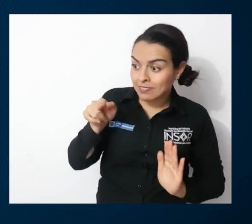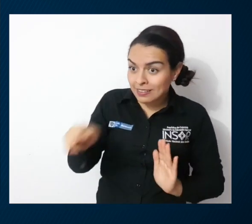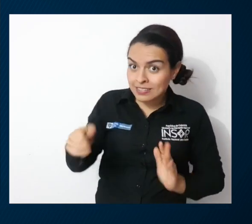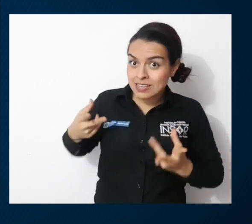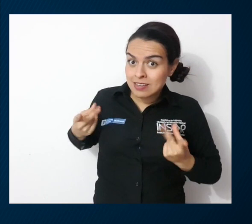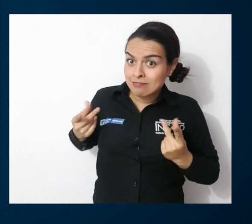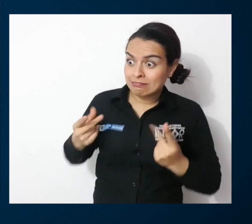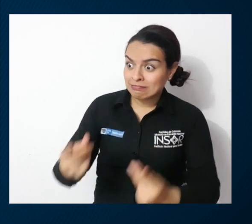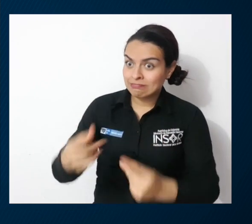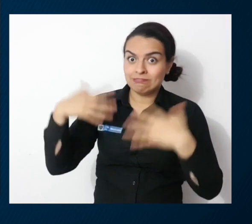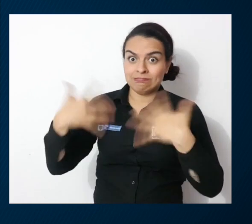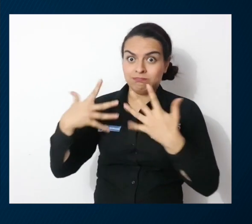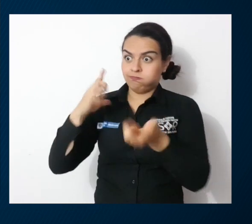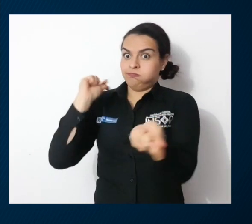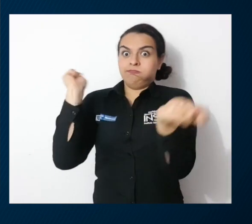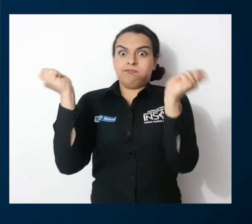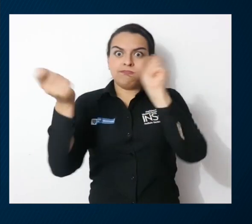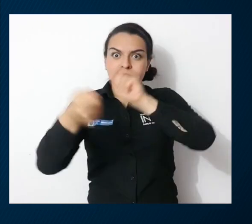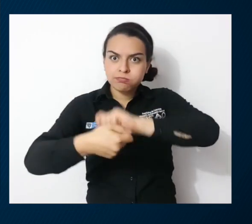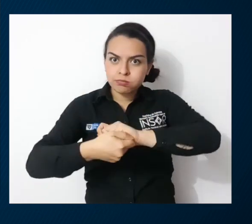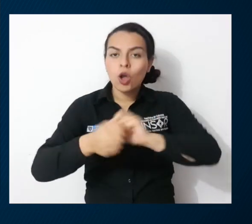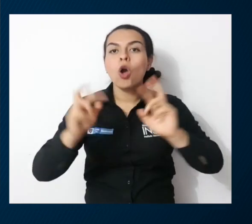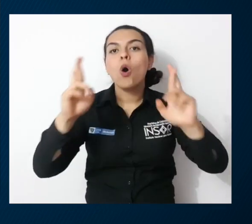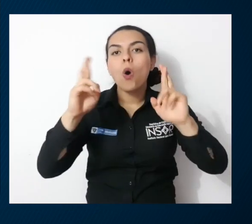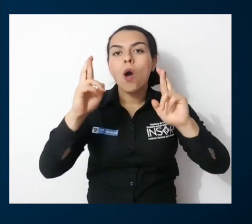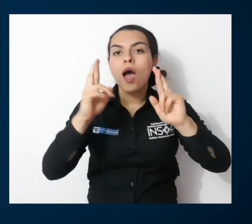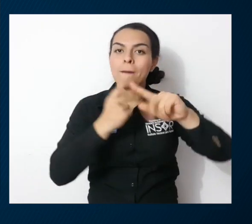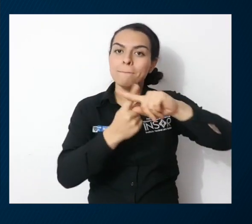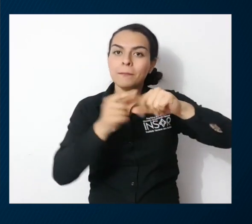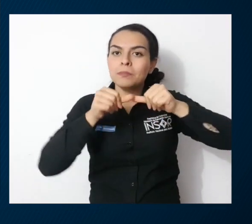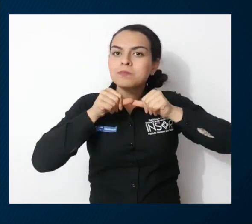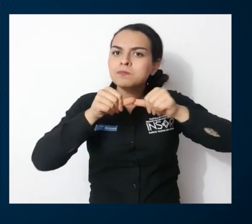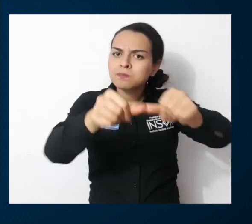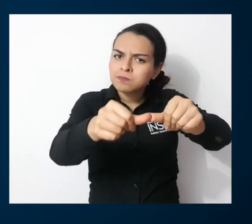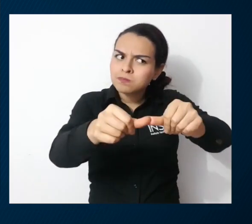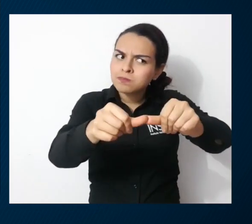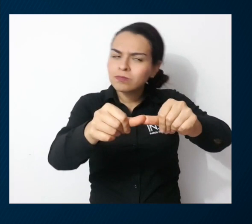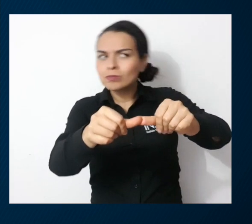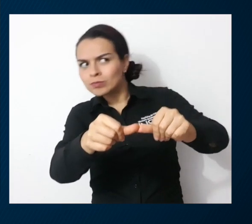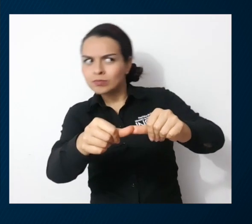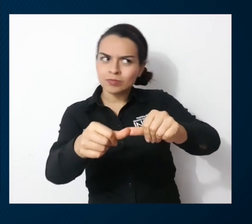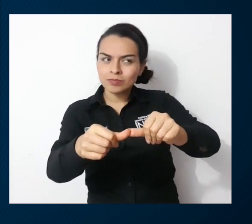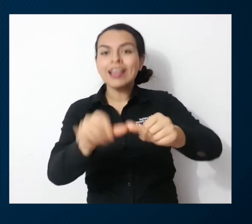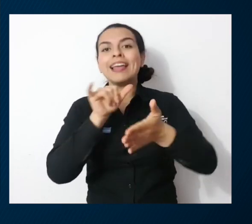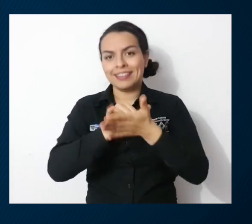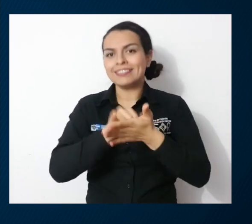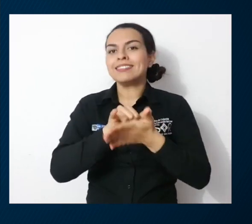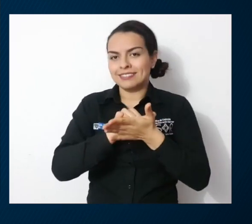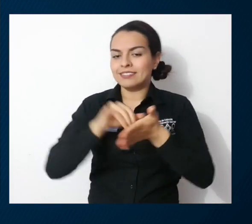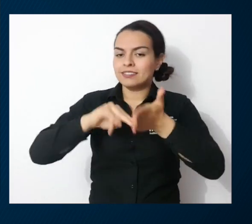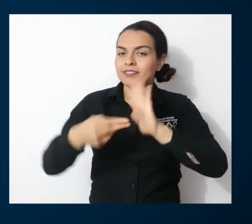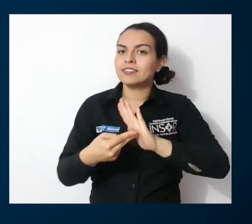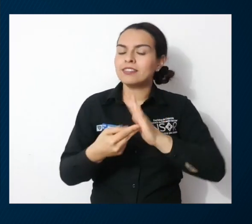esa aceleración o esos cambios que hemos tenido que hacer se mantengan, y que tanto se mantengan, y que eso nos requerirá,